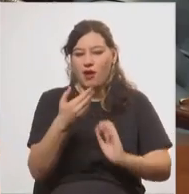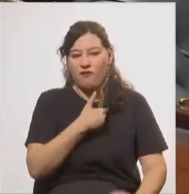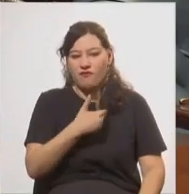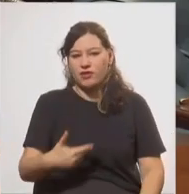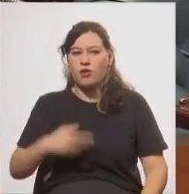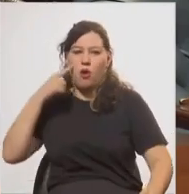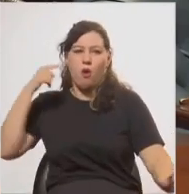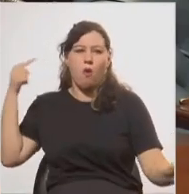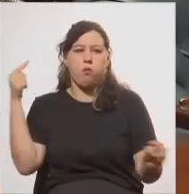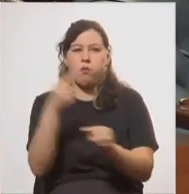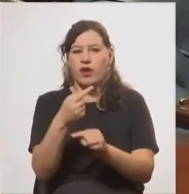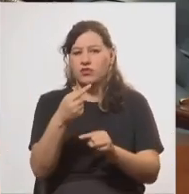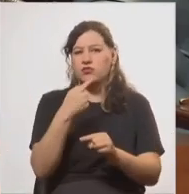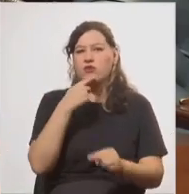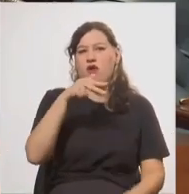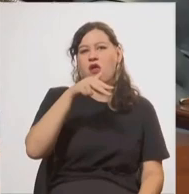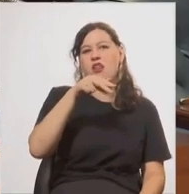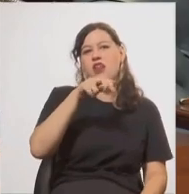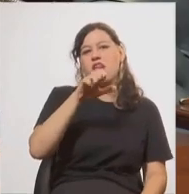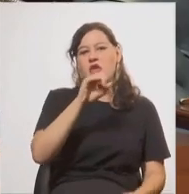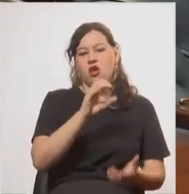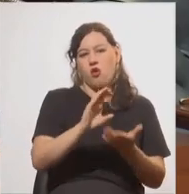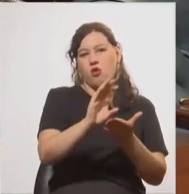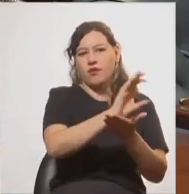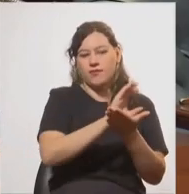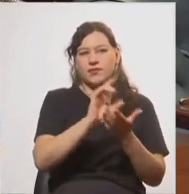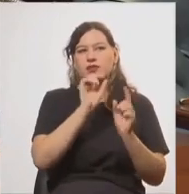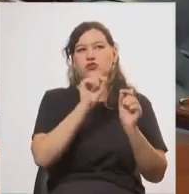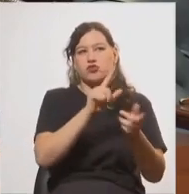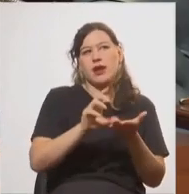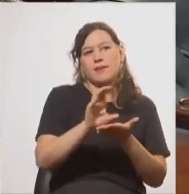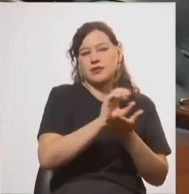al neoliberalismo, opuesto al capitalismo y sus